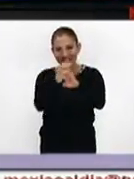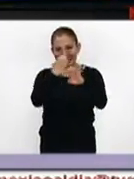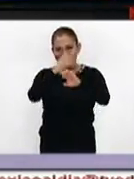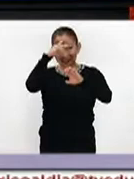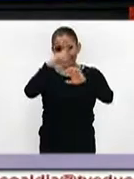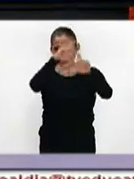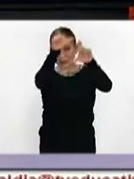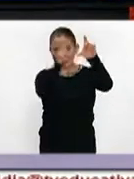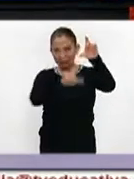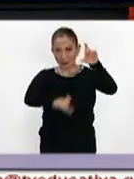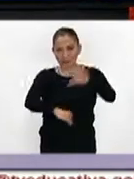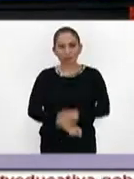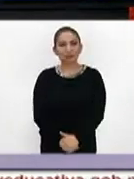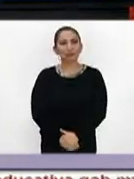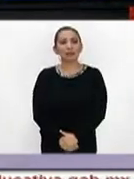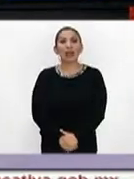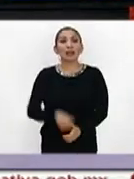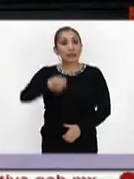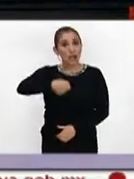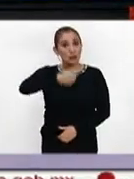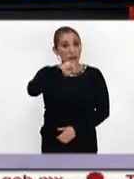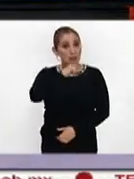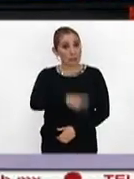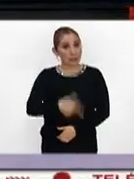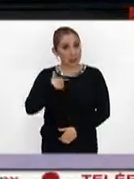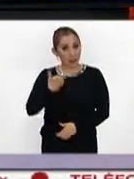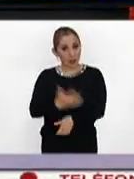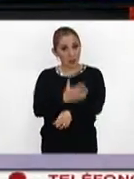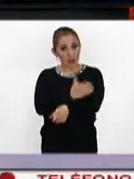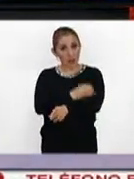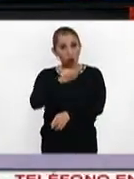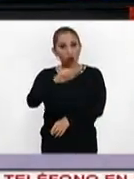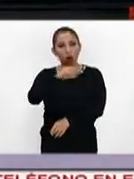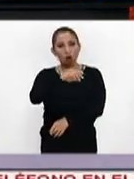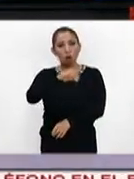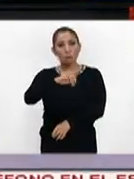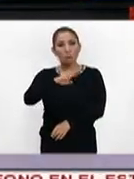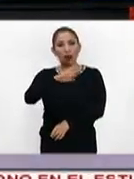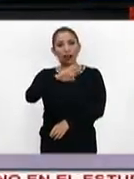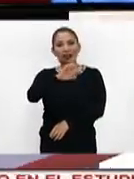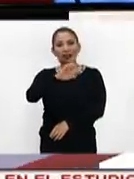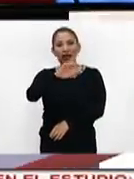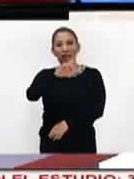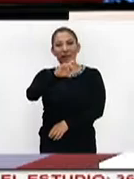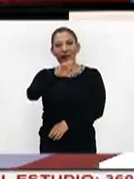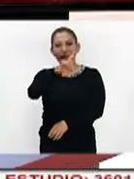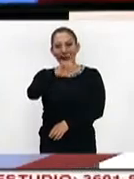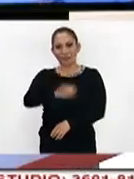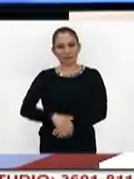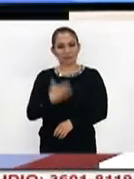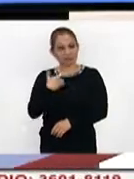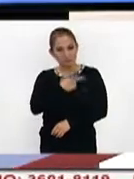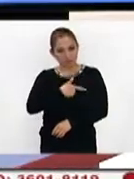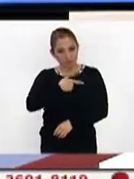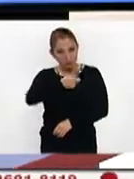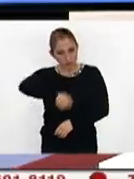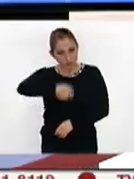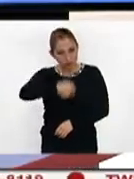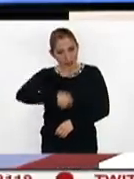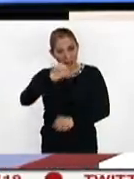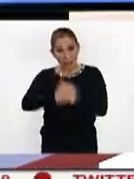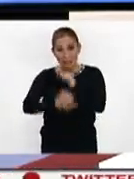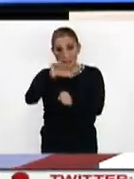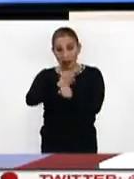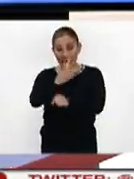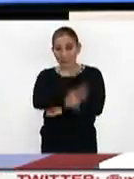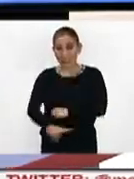de la República Mexicana. Y saludo con gusto, como cada mañana, a mi compañero Omar Cepeda. Omar. ¿Qué tal, Pati? Es un placer saludarte, cerrar semana